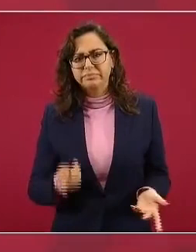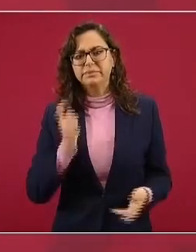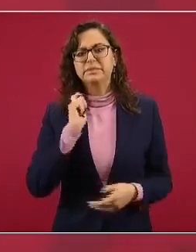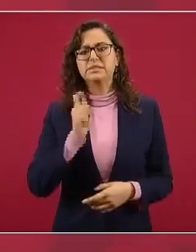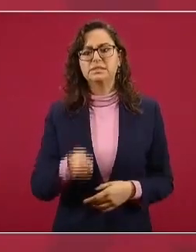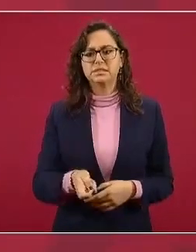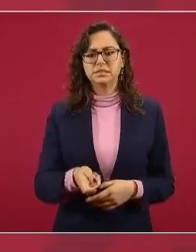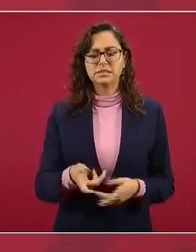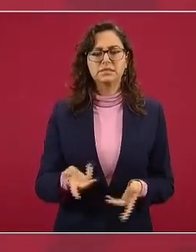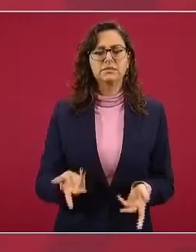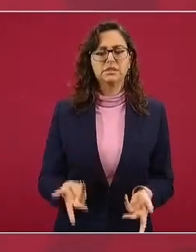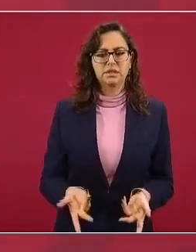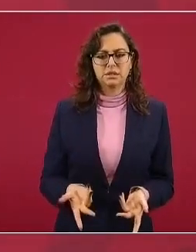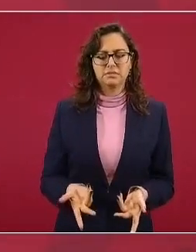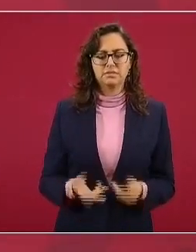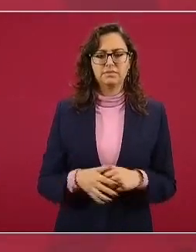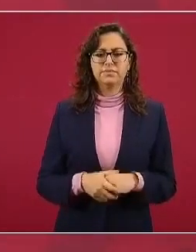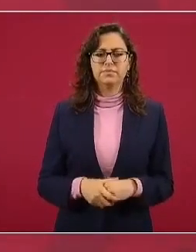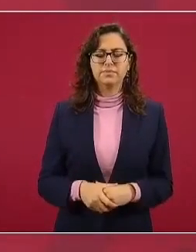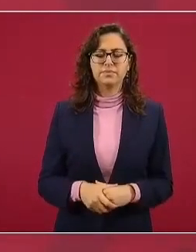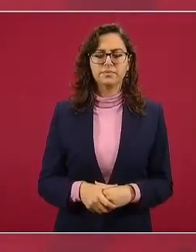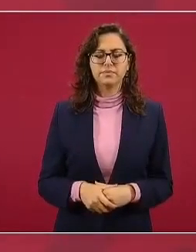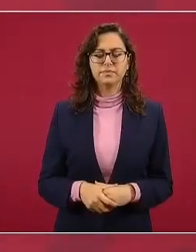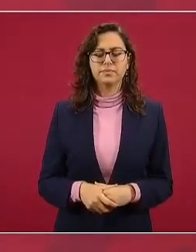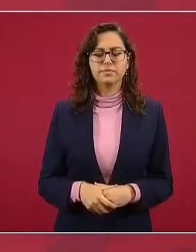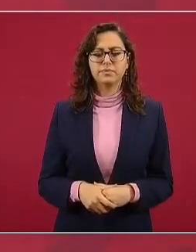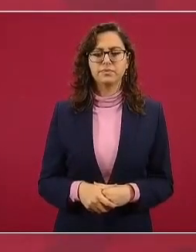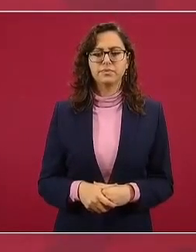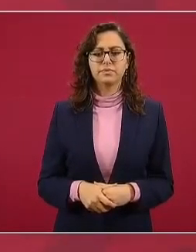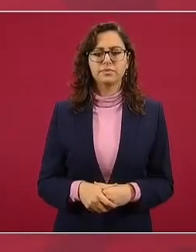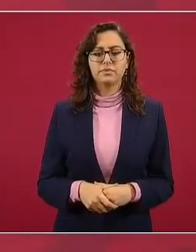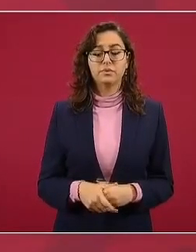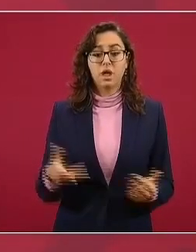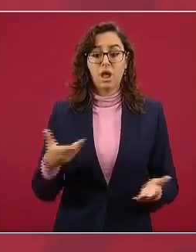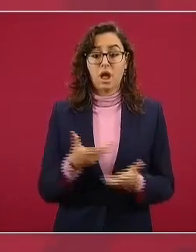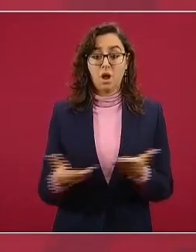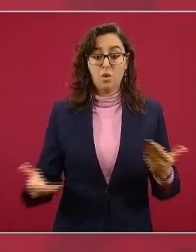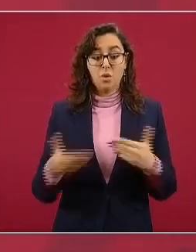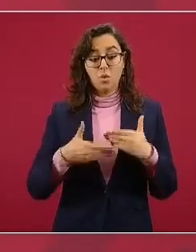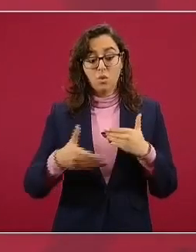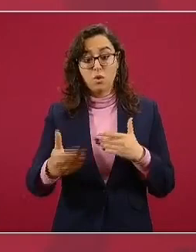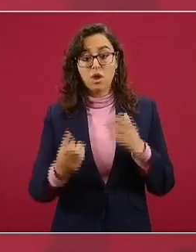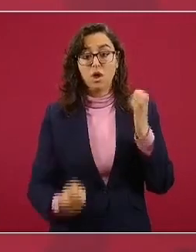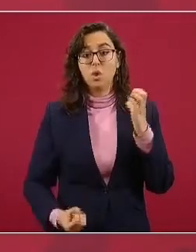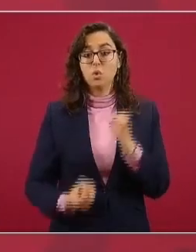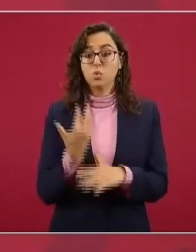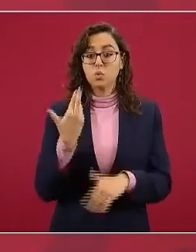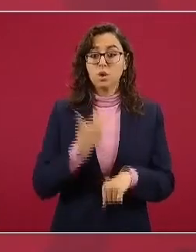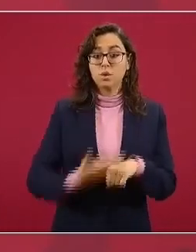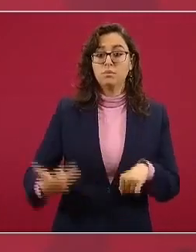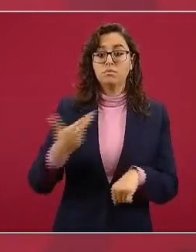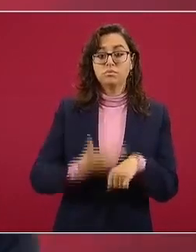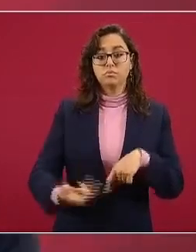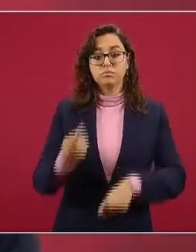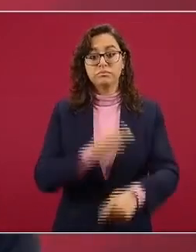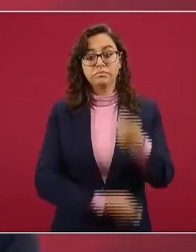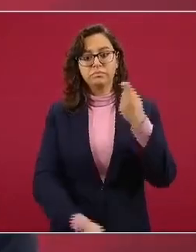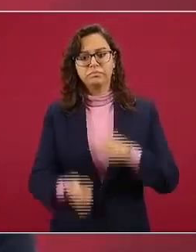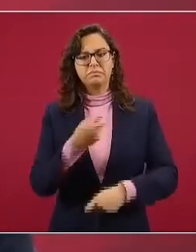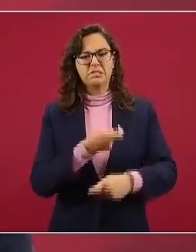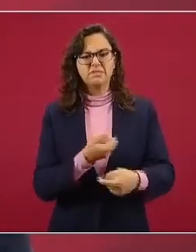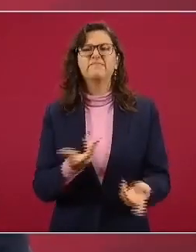en qué consiste este trámite que se está llevando a cabo,